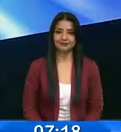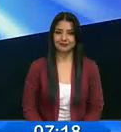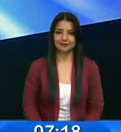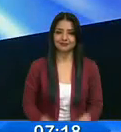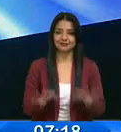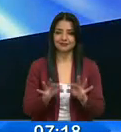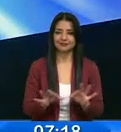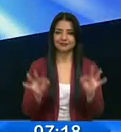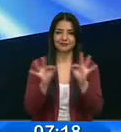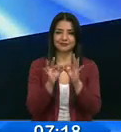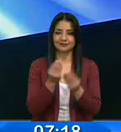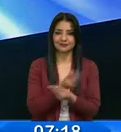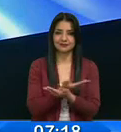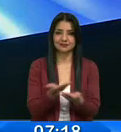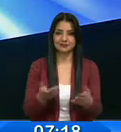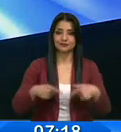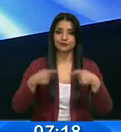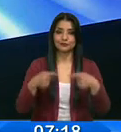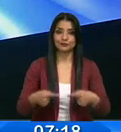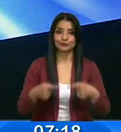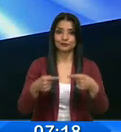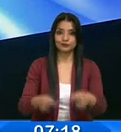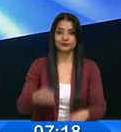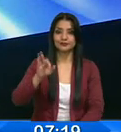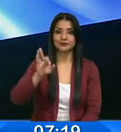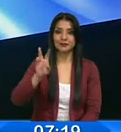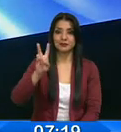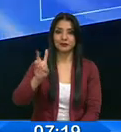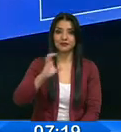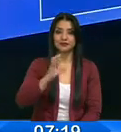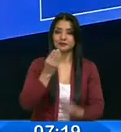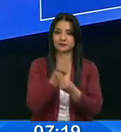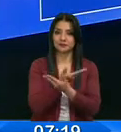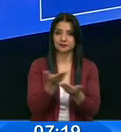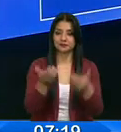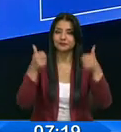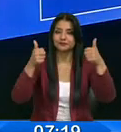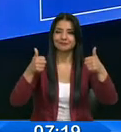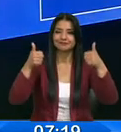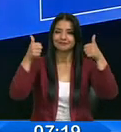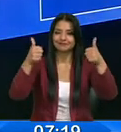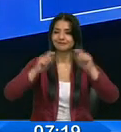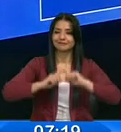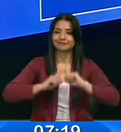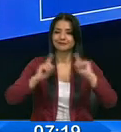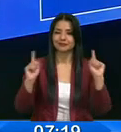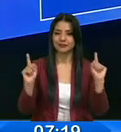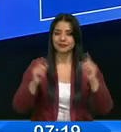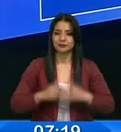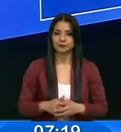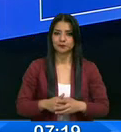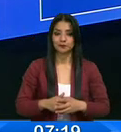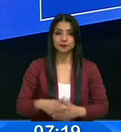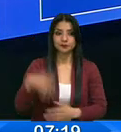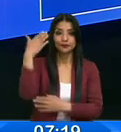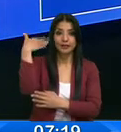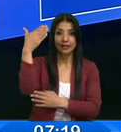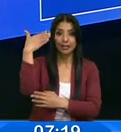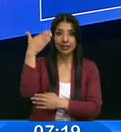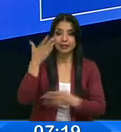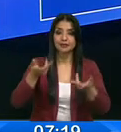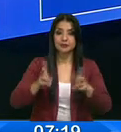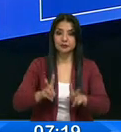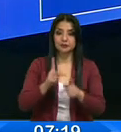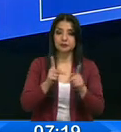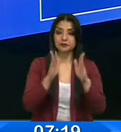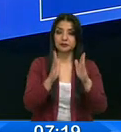Importante lo que día a día acá en Televicentro le damos a conocer los candidatos en diferentes, tanto para la alcaldía como para la